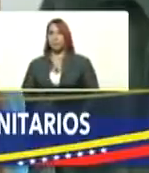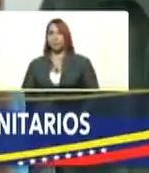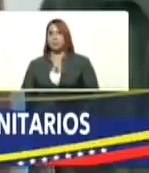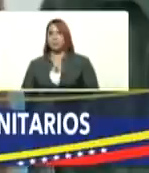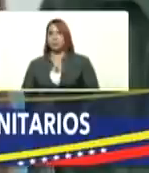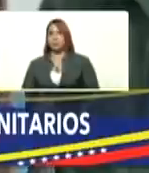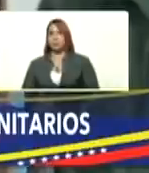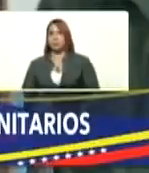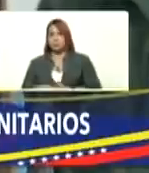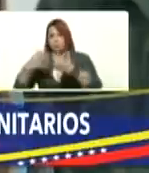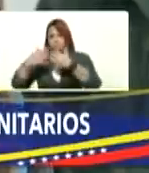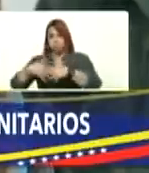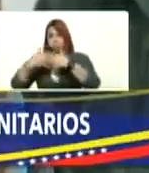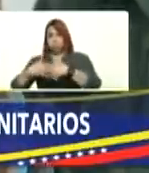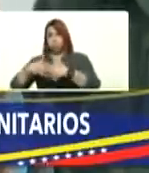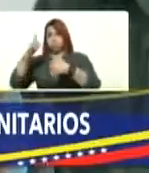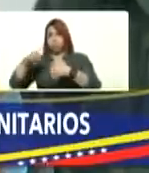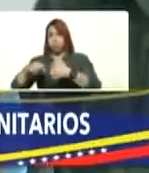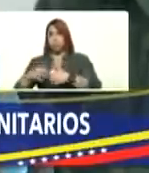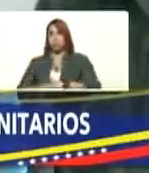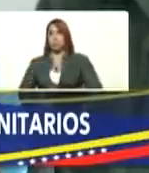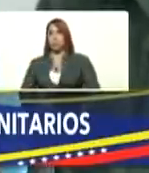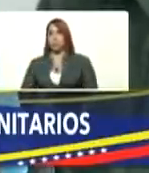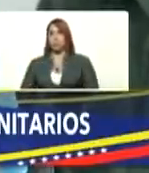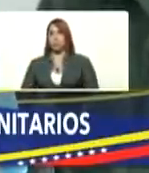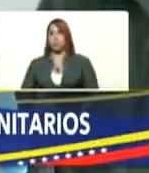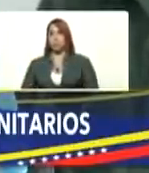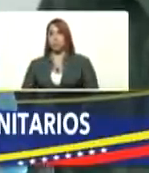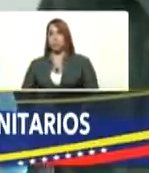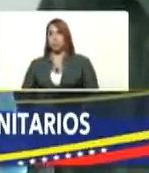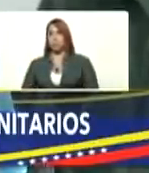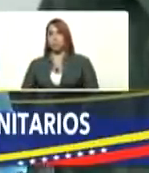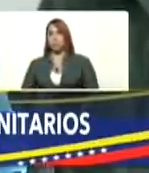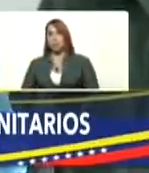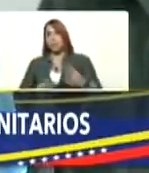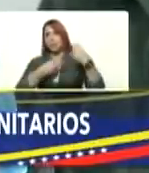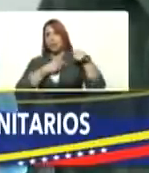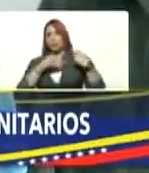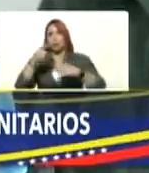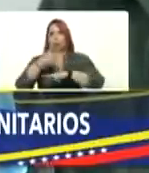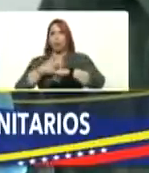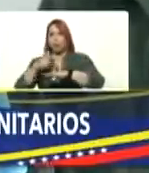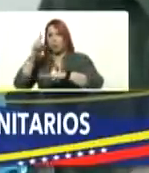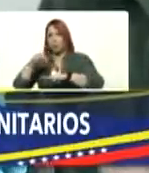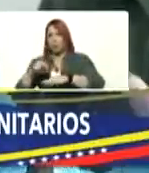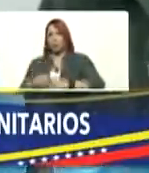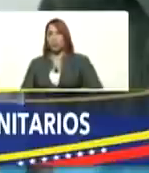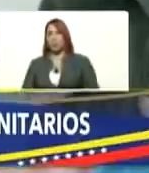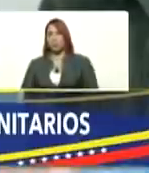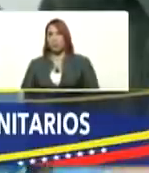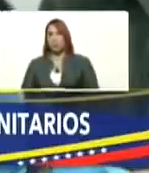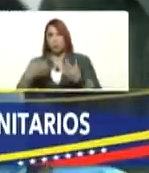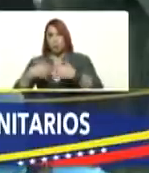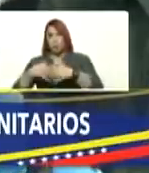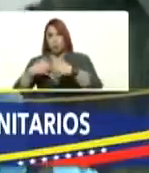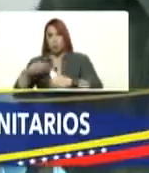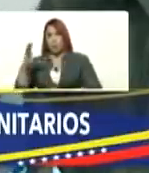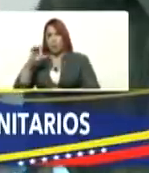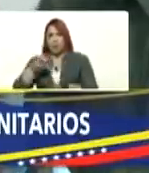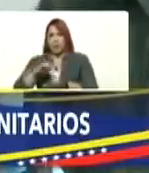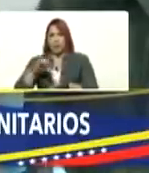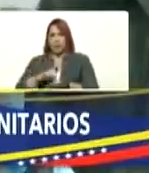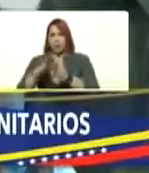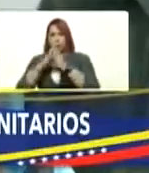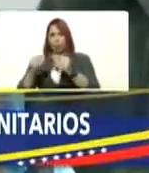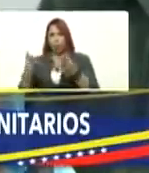las corporaciones, la corporación de la jefatura de gobierno, la corporación de Caracas, todos juntos trabajando.